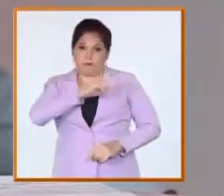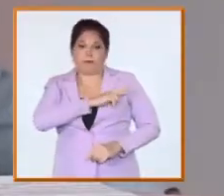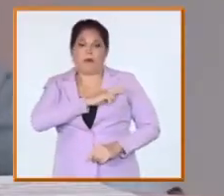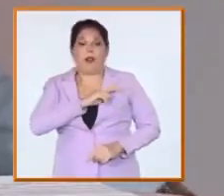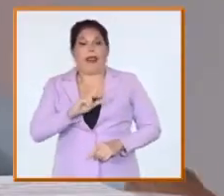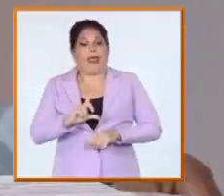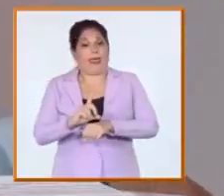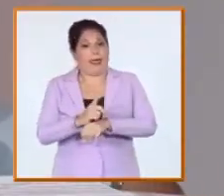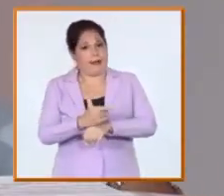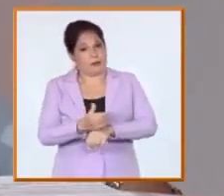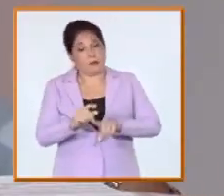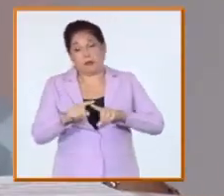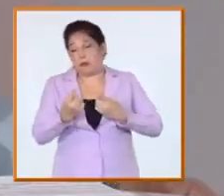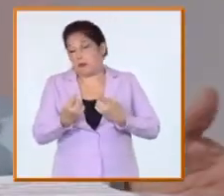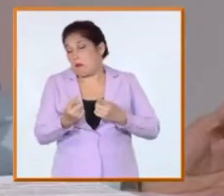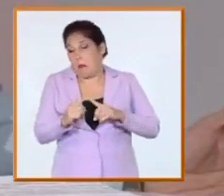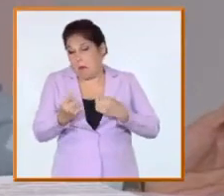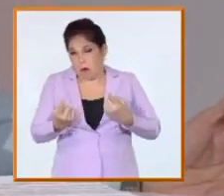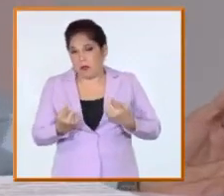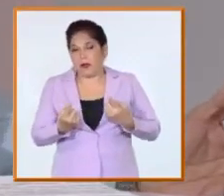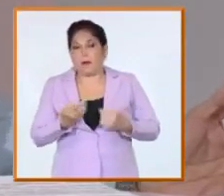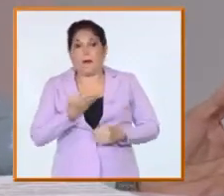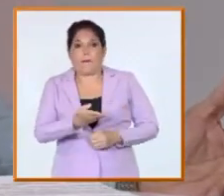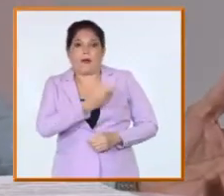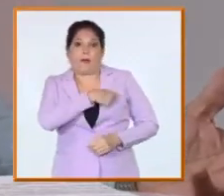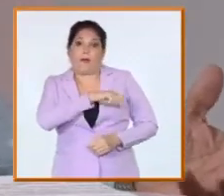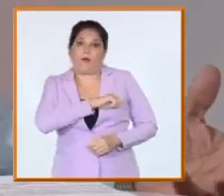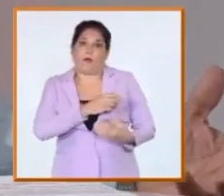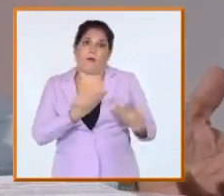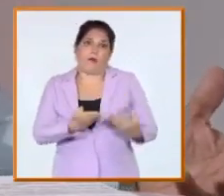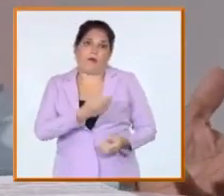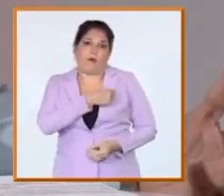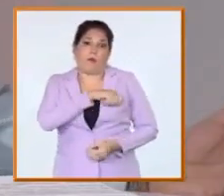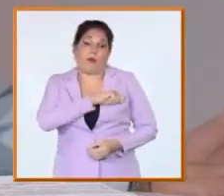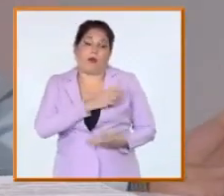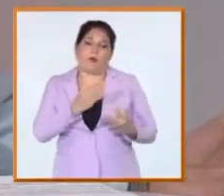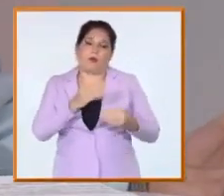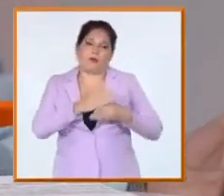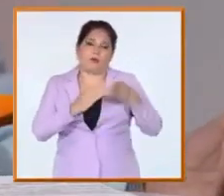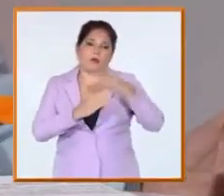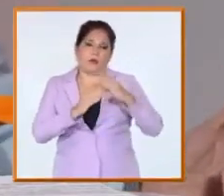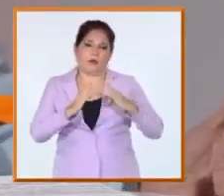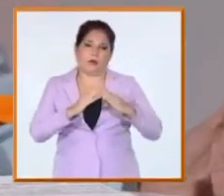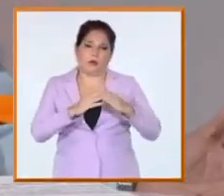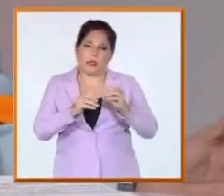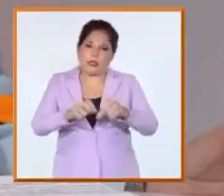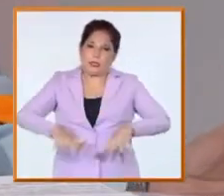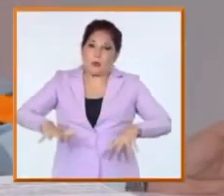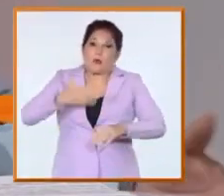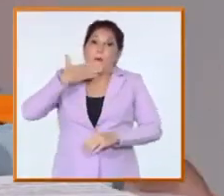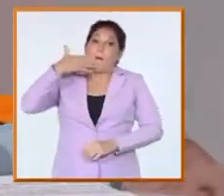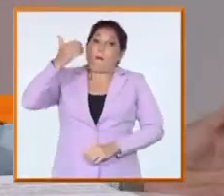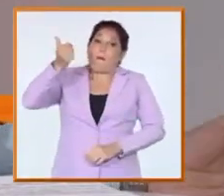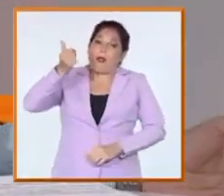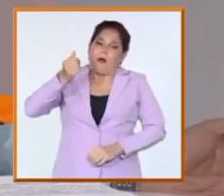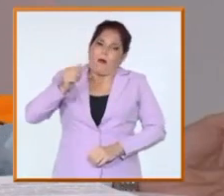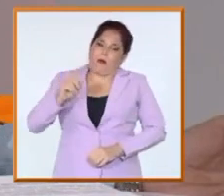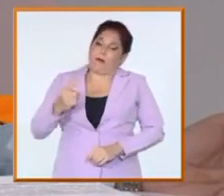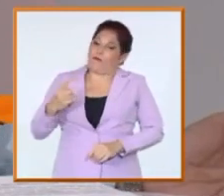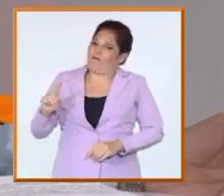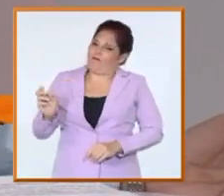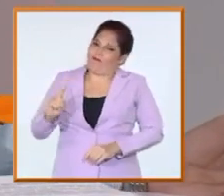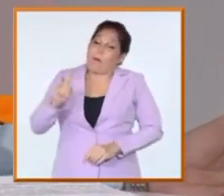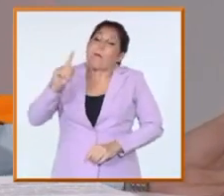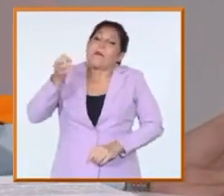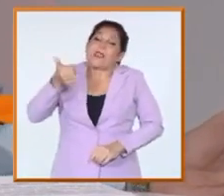lo que quisiéramos porque el tema está en que la demanda es alta y y la situación integral de materiales